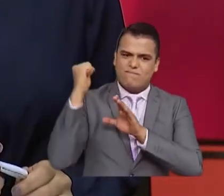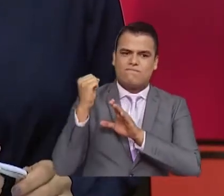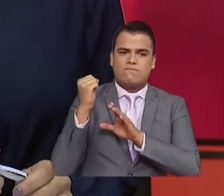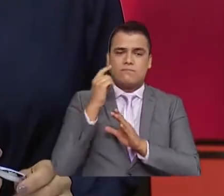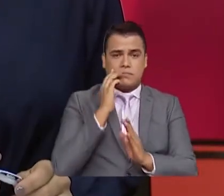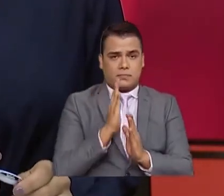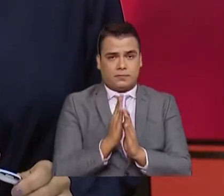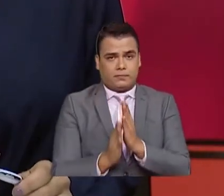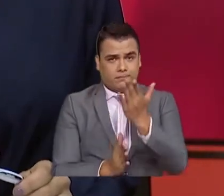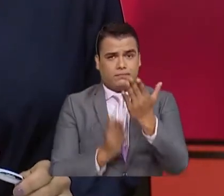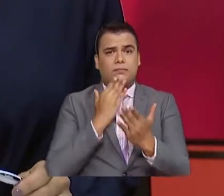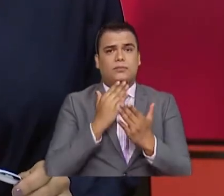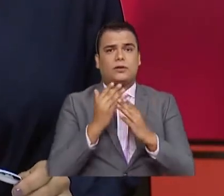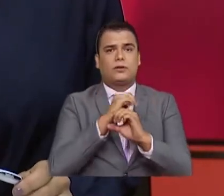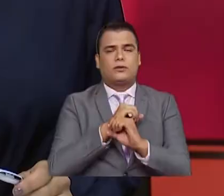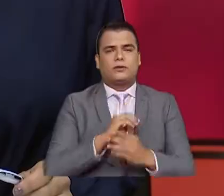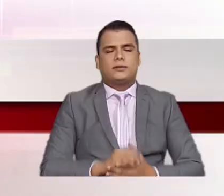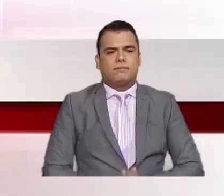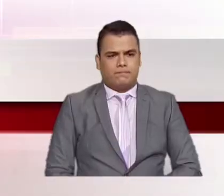González. Gustavo, buenas noches.